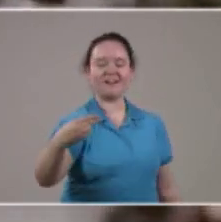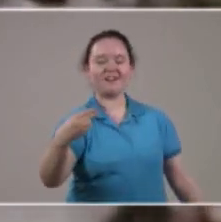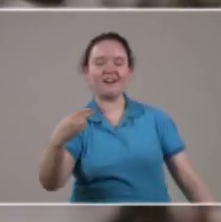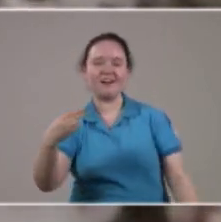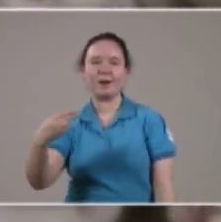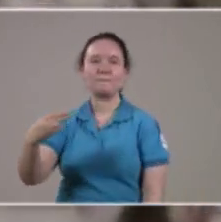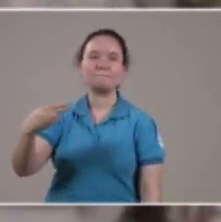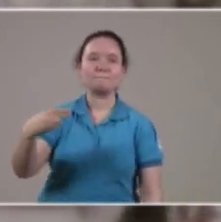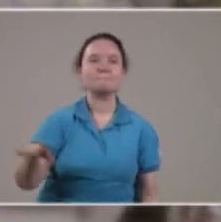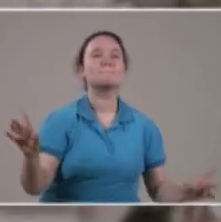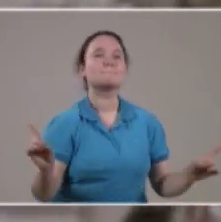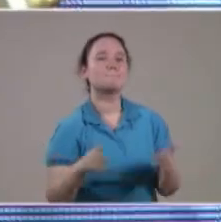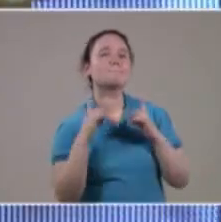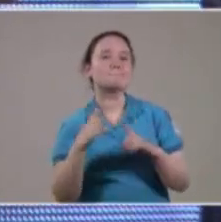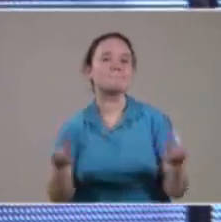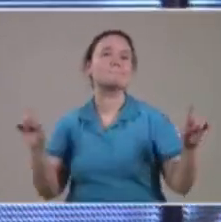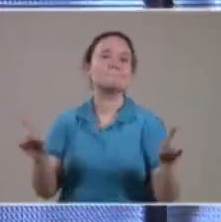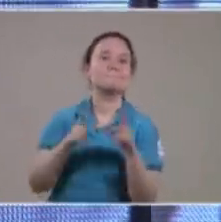Jehová.